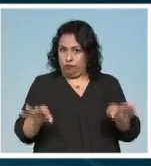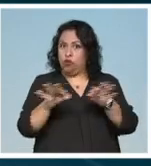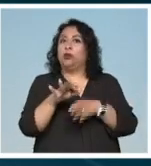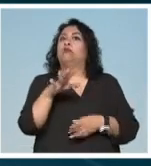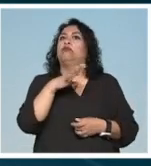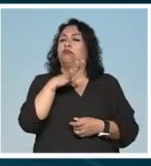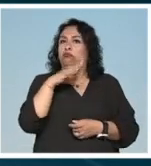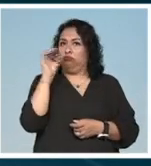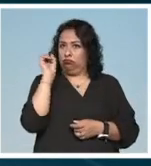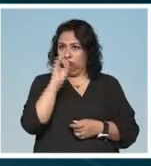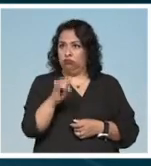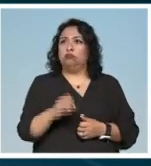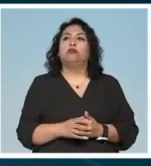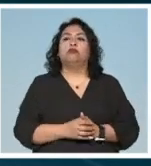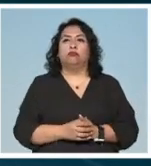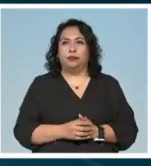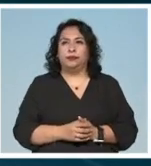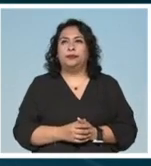tenido.